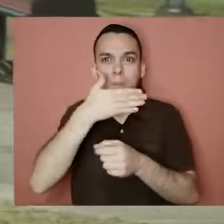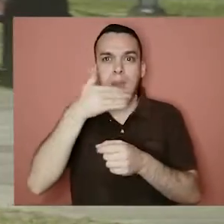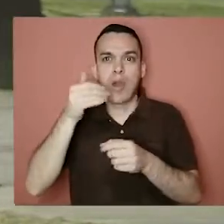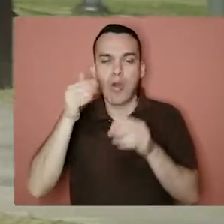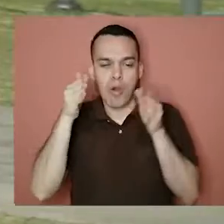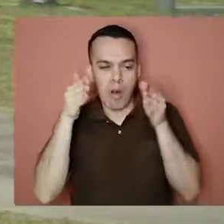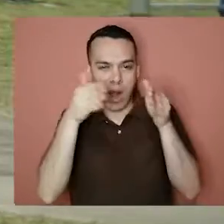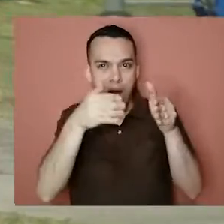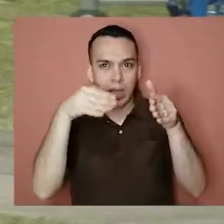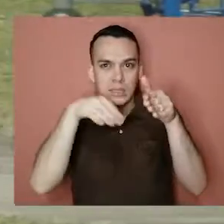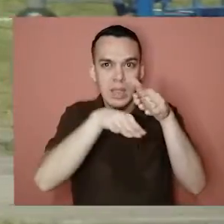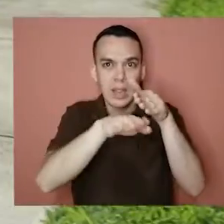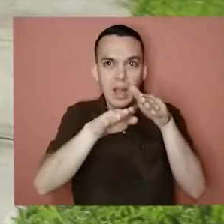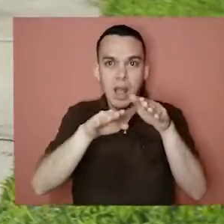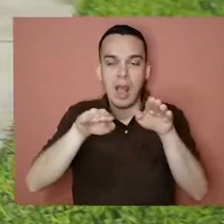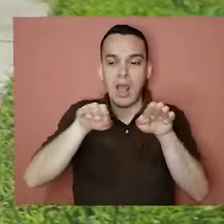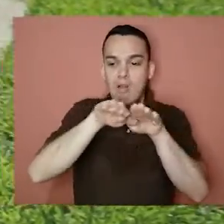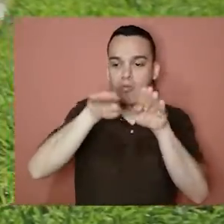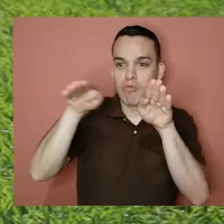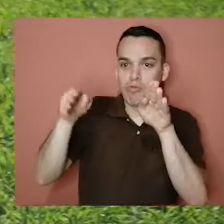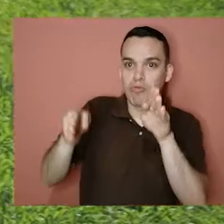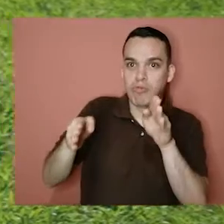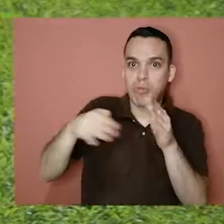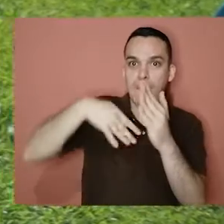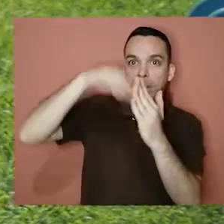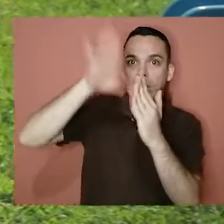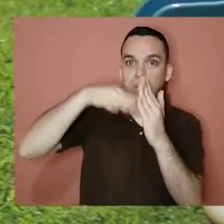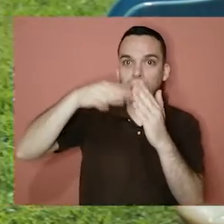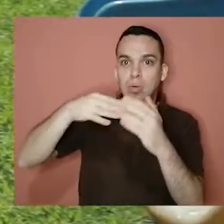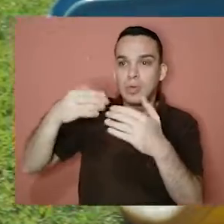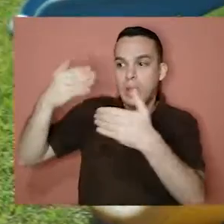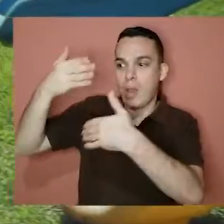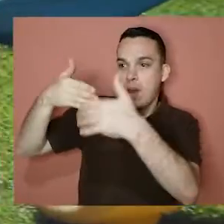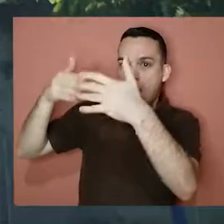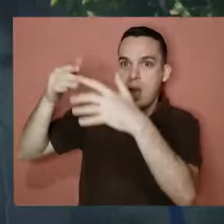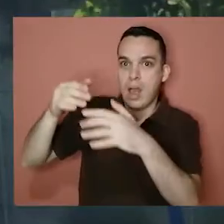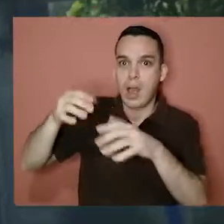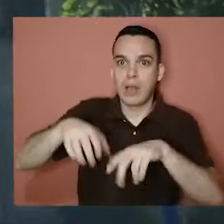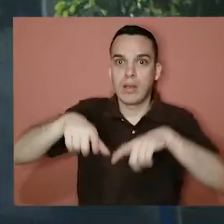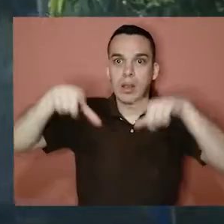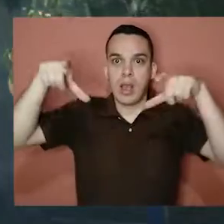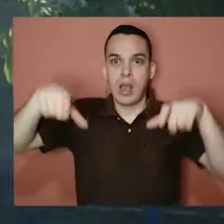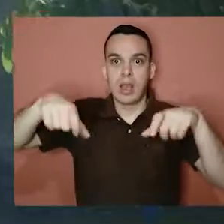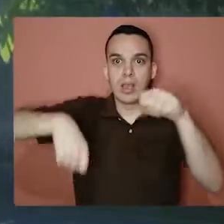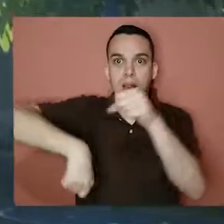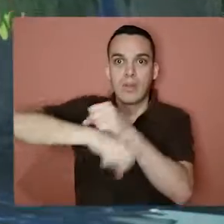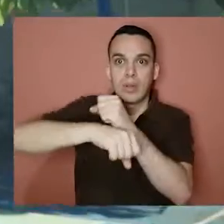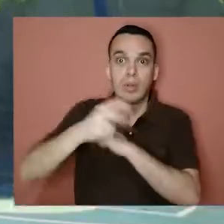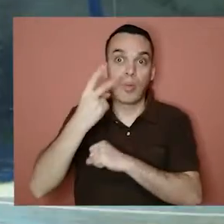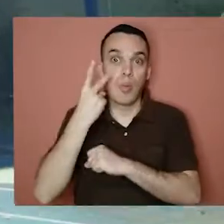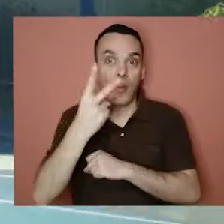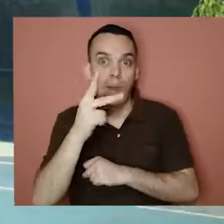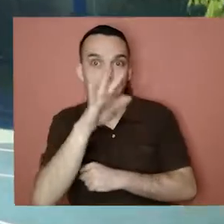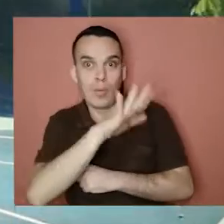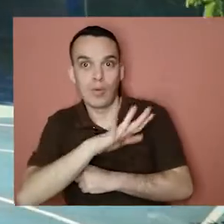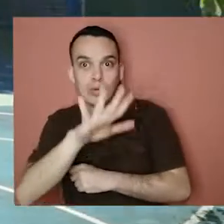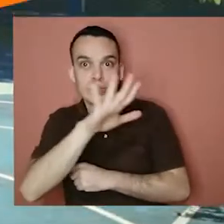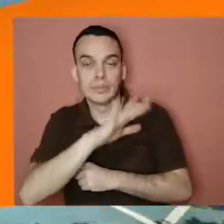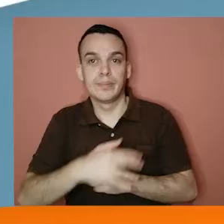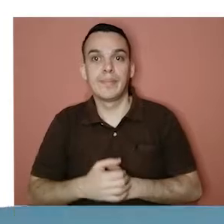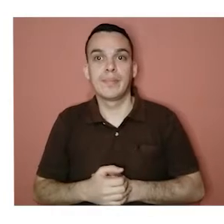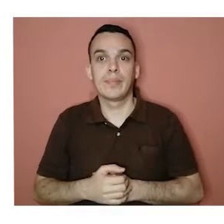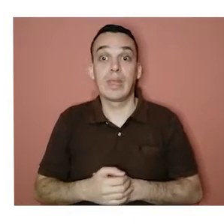específicamente mejorando las entradas, repellos en las tapias, pintura, mallas, canchas deportivas, como vemos en estas